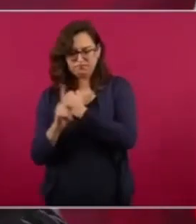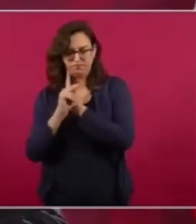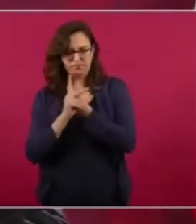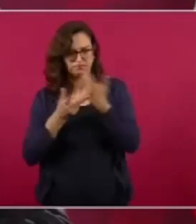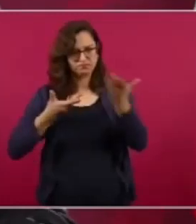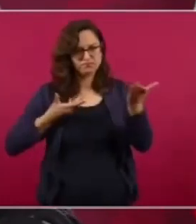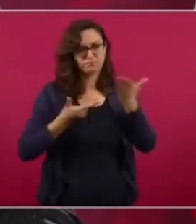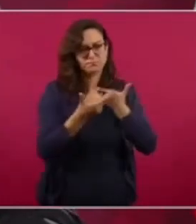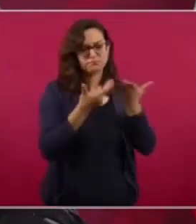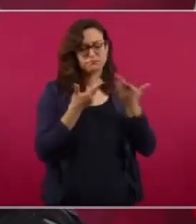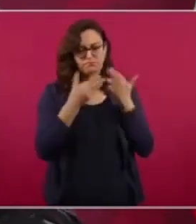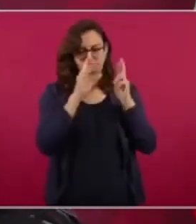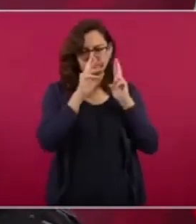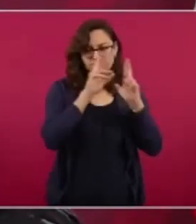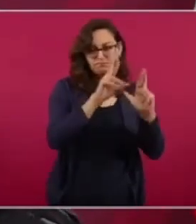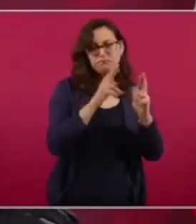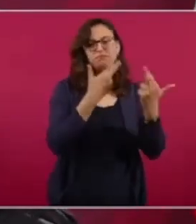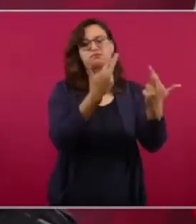el poder complementarnos